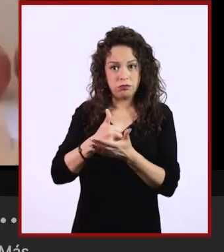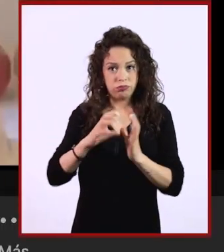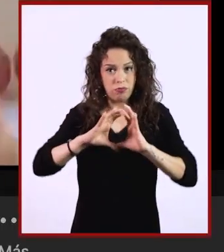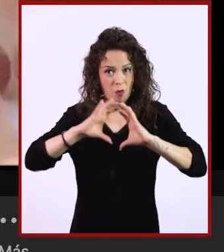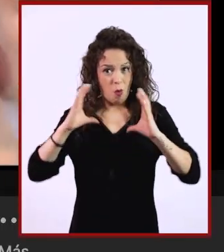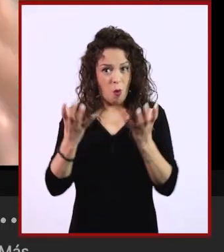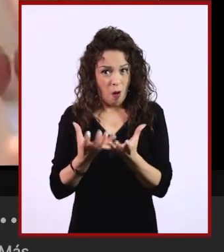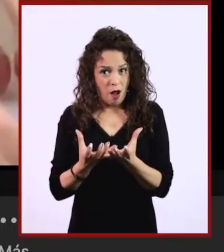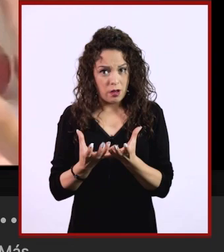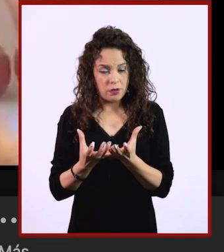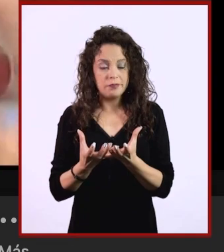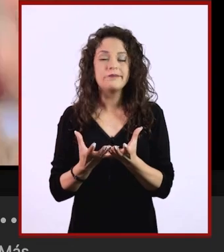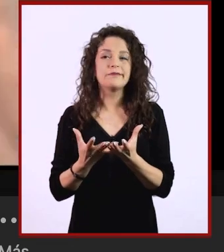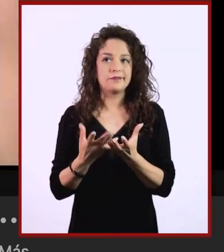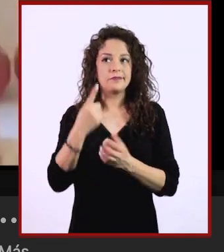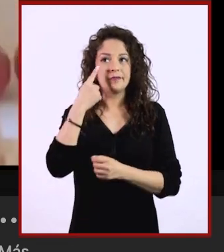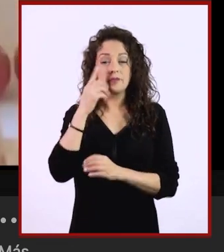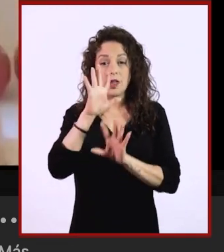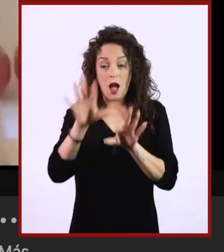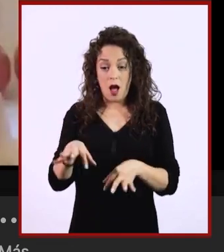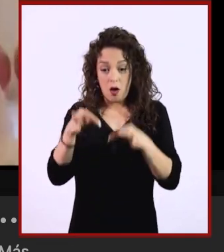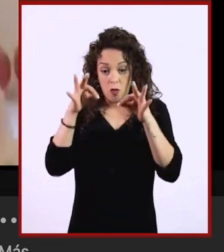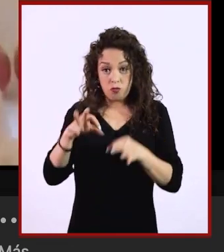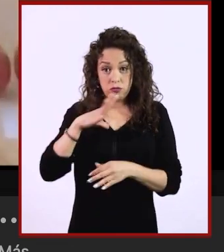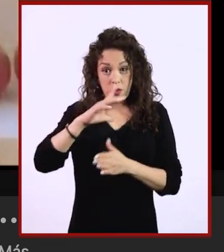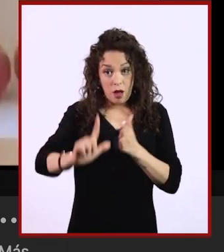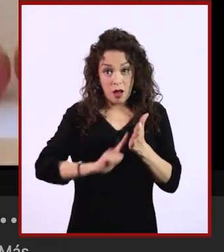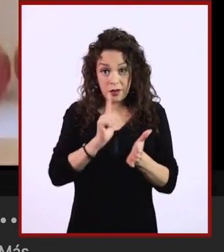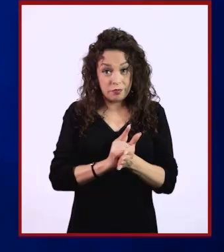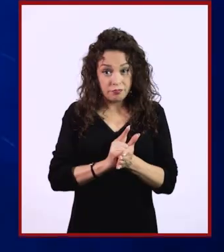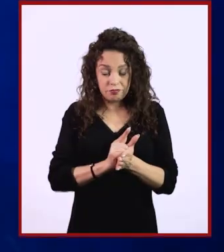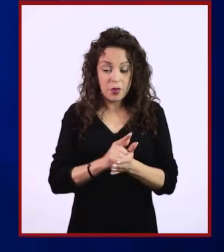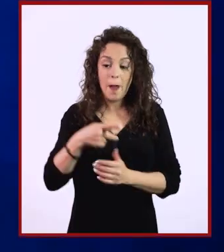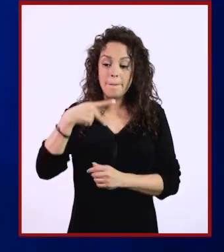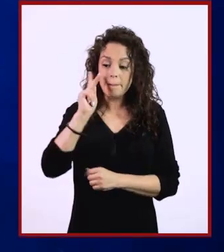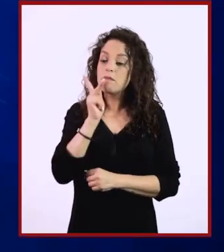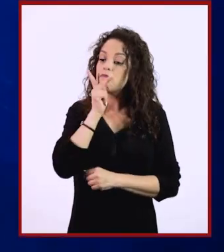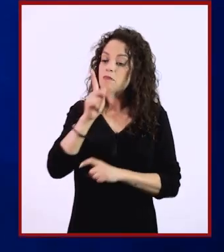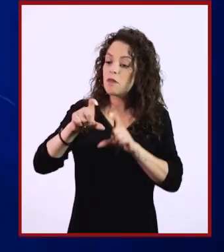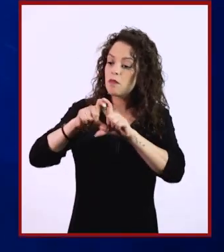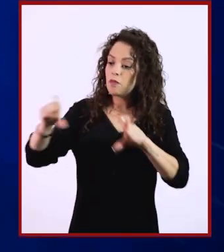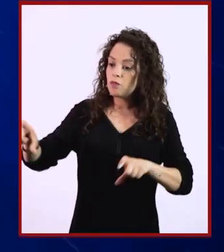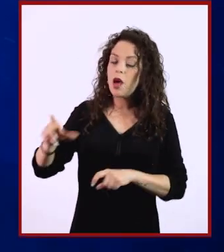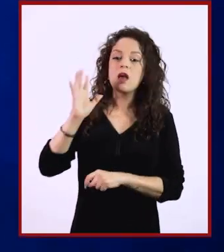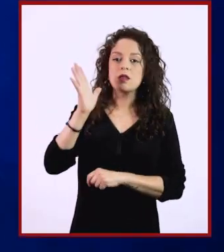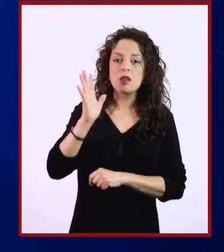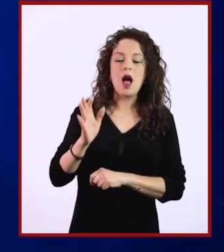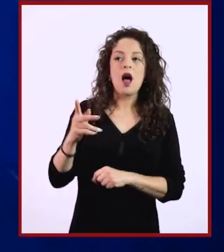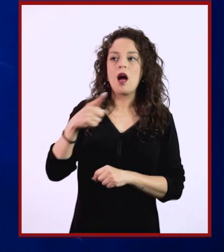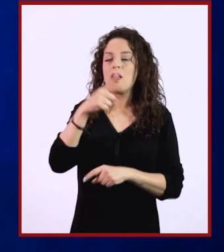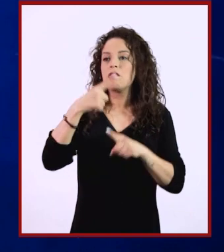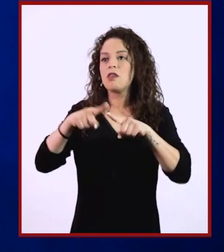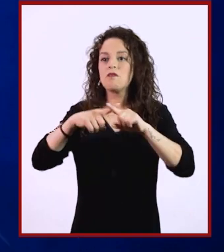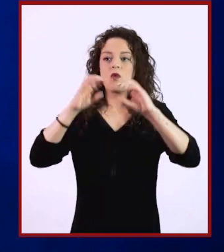digamos, una definición legal, sí es un término que se ha adoptado por varias organizaciones